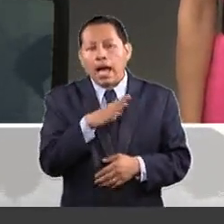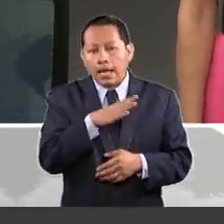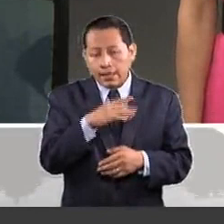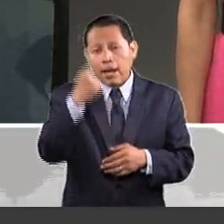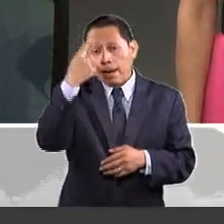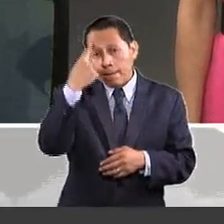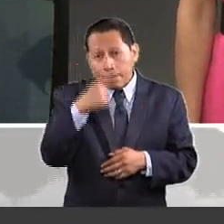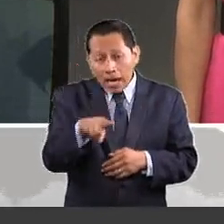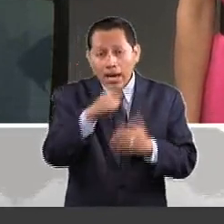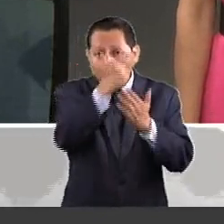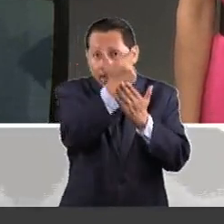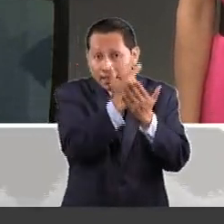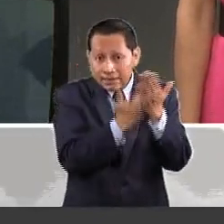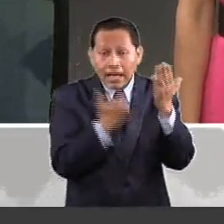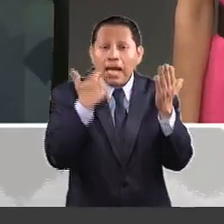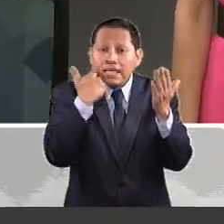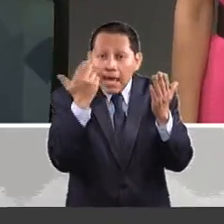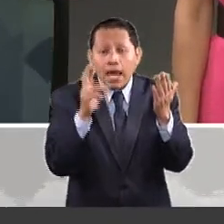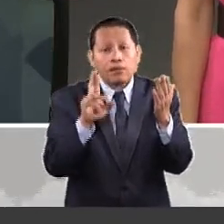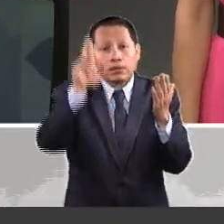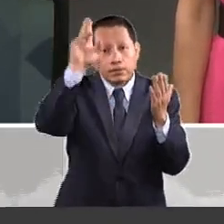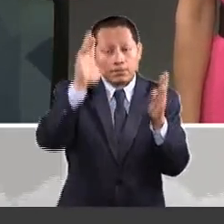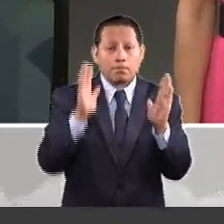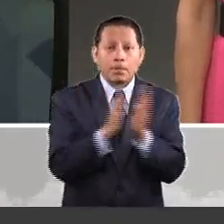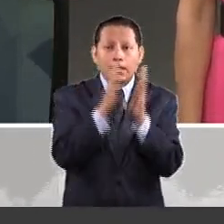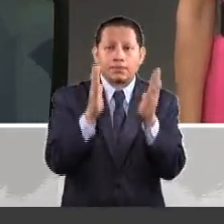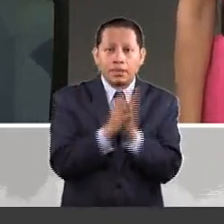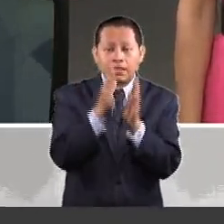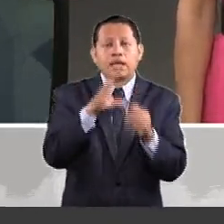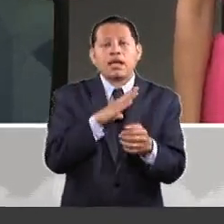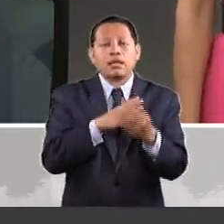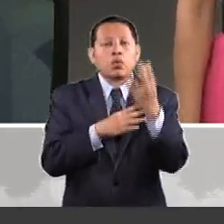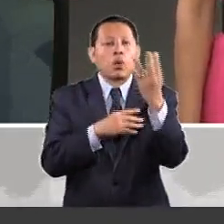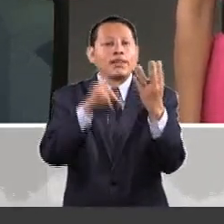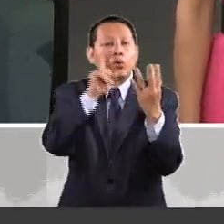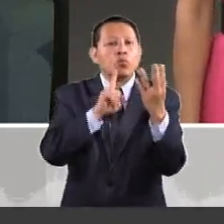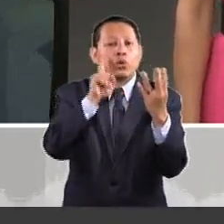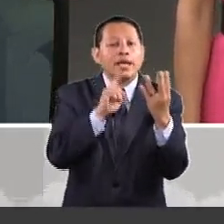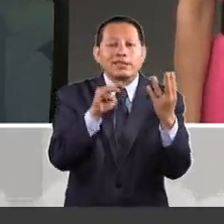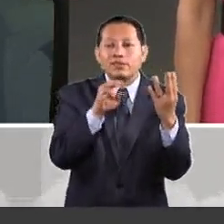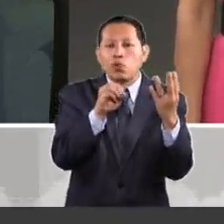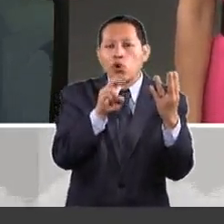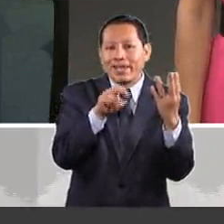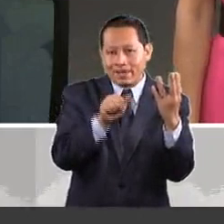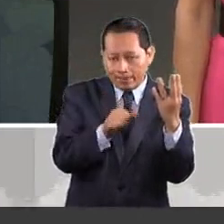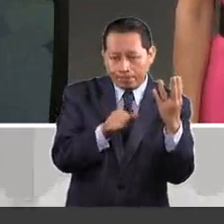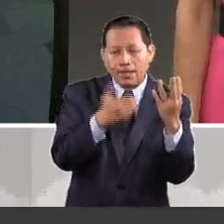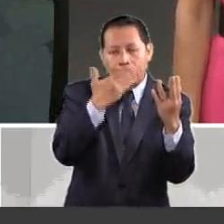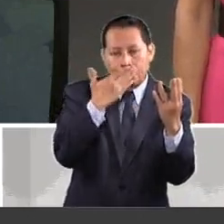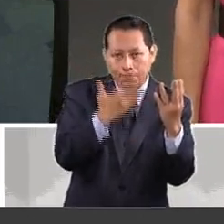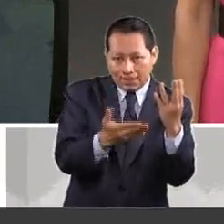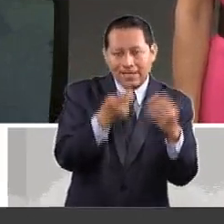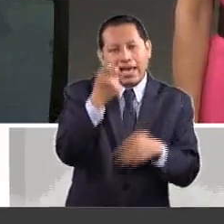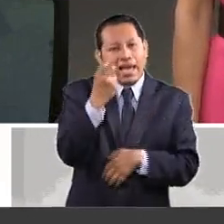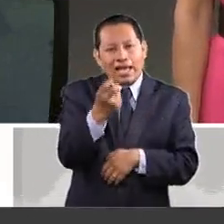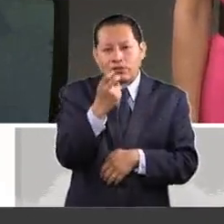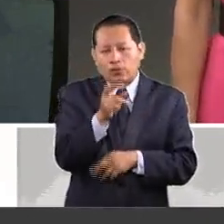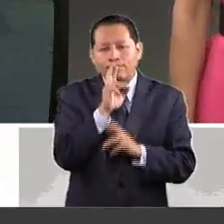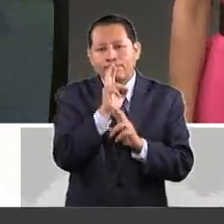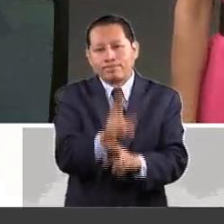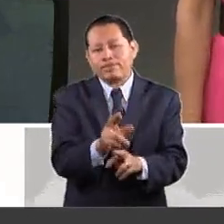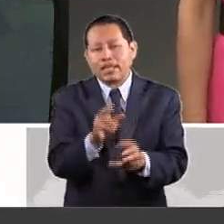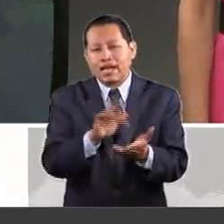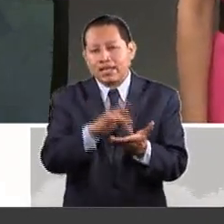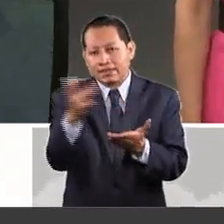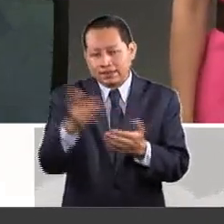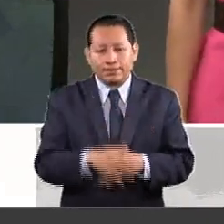para participar de este proceso interno 4 senadoras de Morena. Hasta aquí mi reporte, volvemos al estudio.